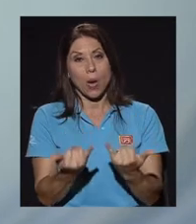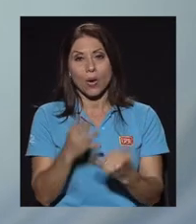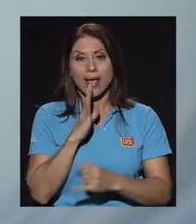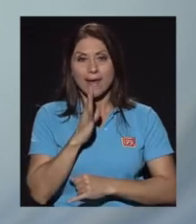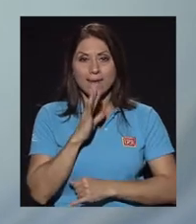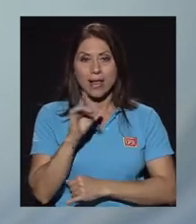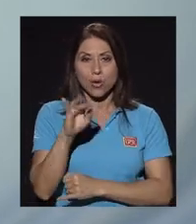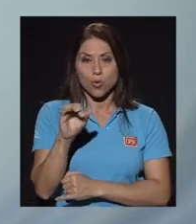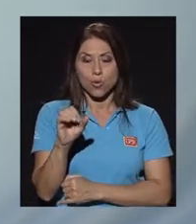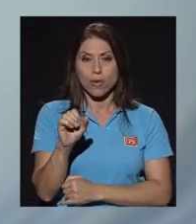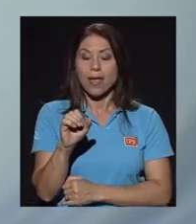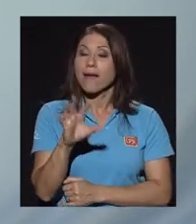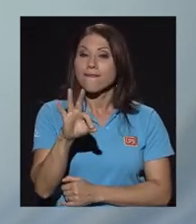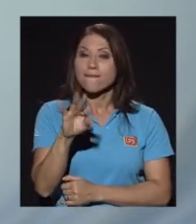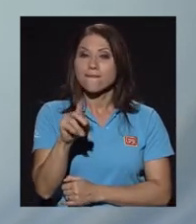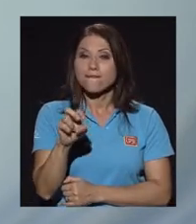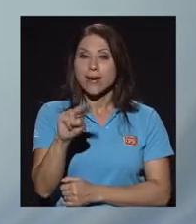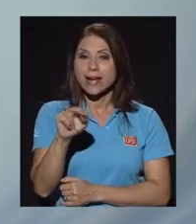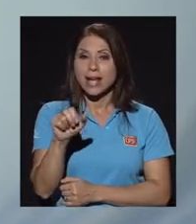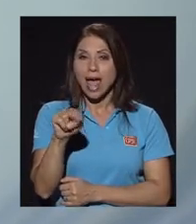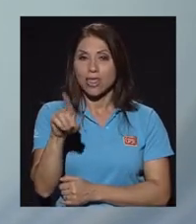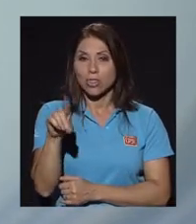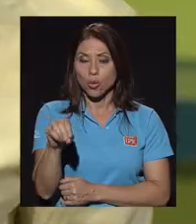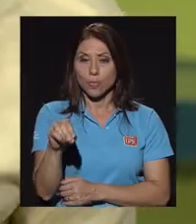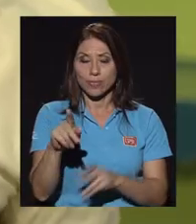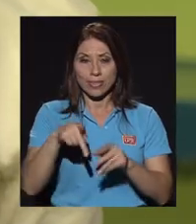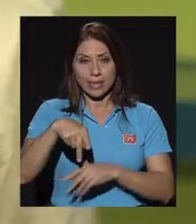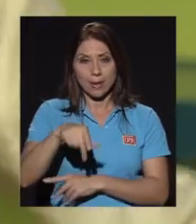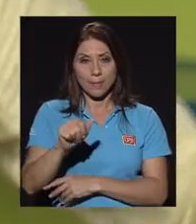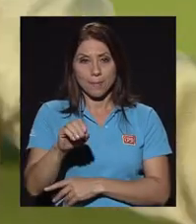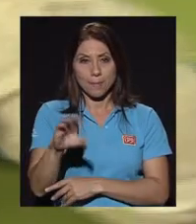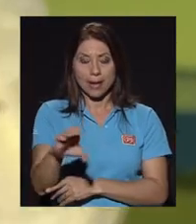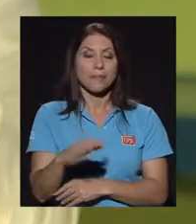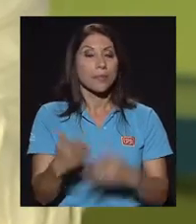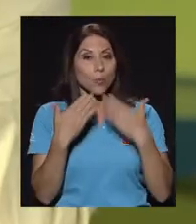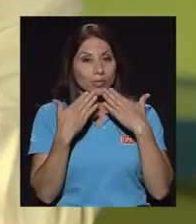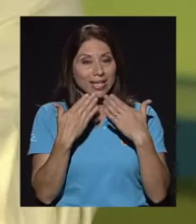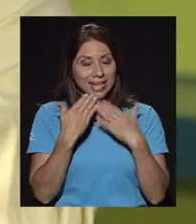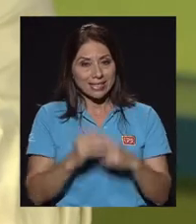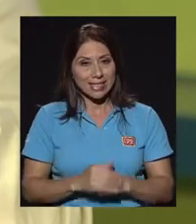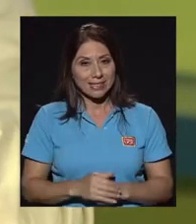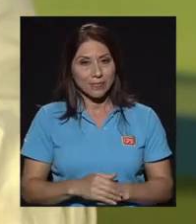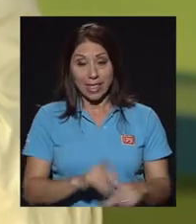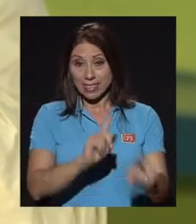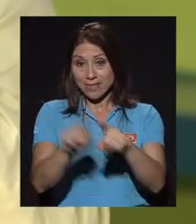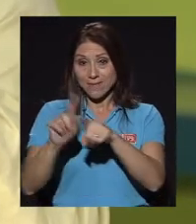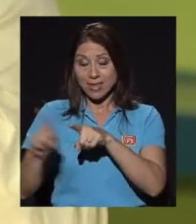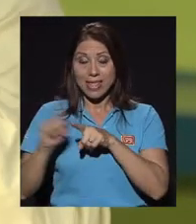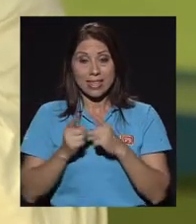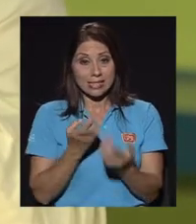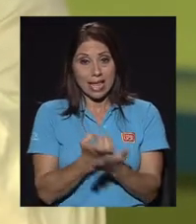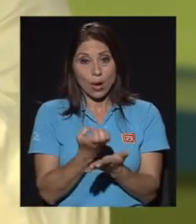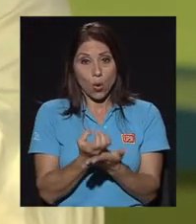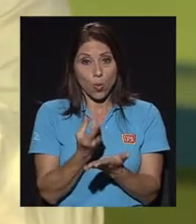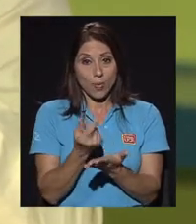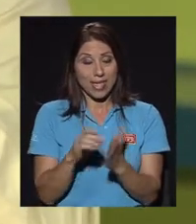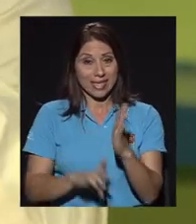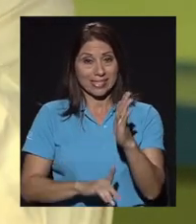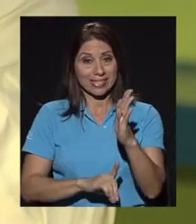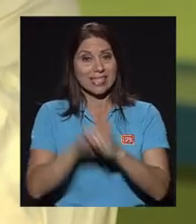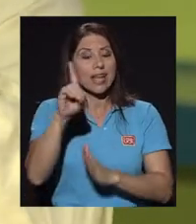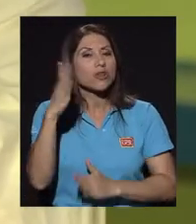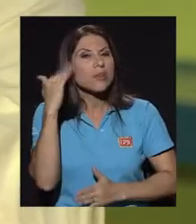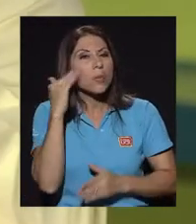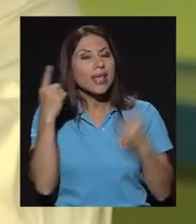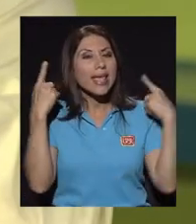don Fernando, del Partido Acción Ciudadana. Muchas gracias. El éxito de las economías desarrolladas está precisamente en